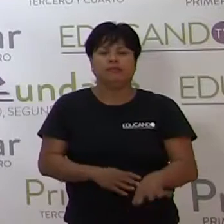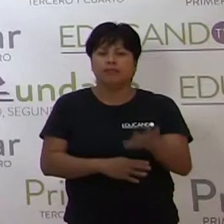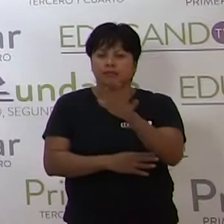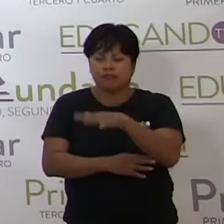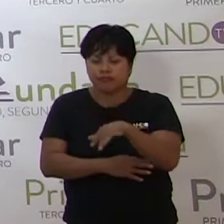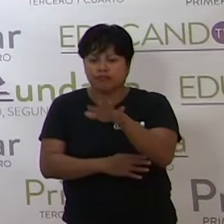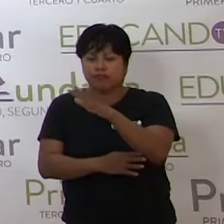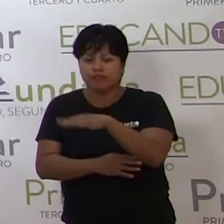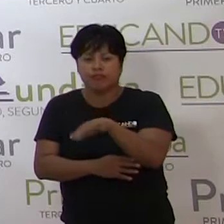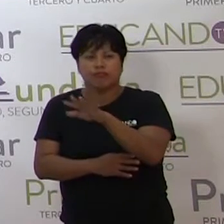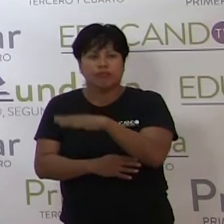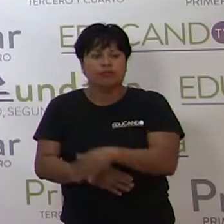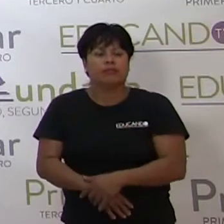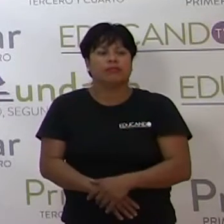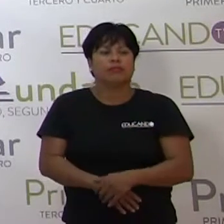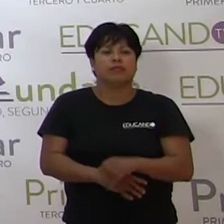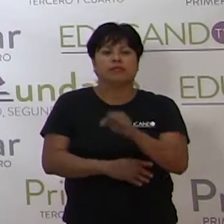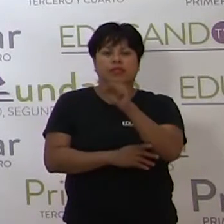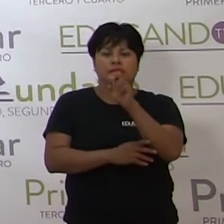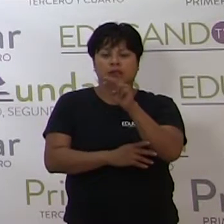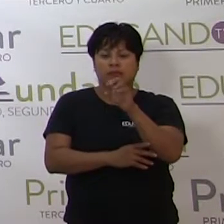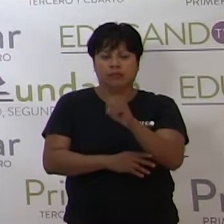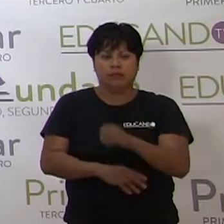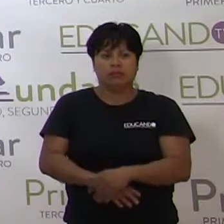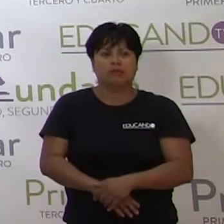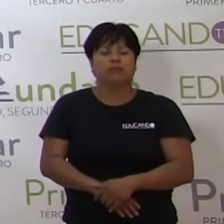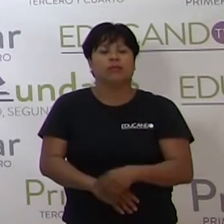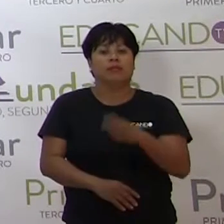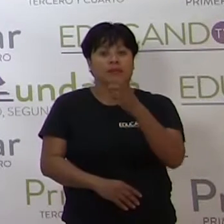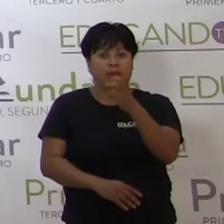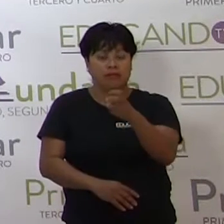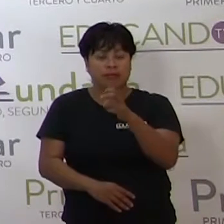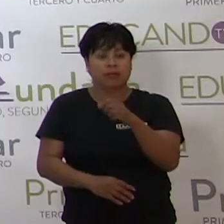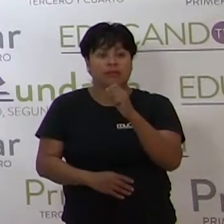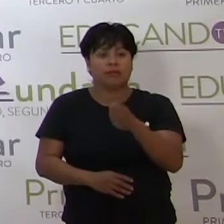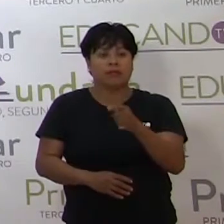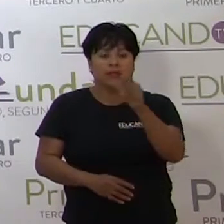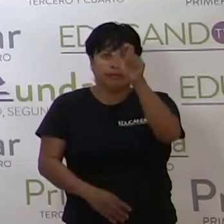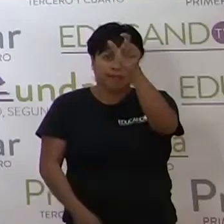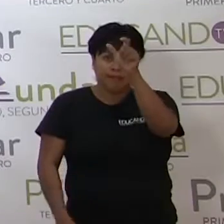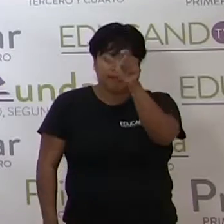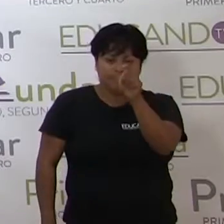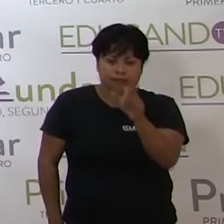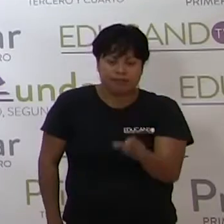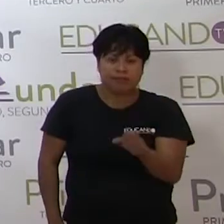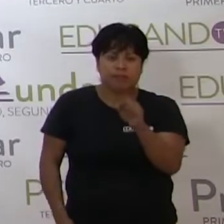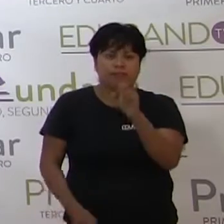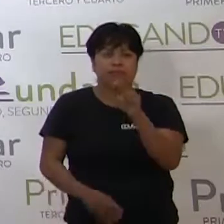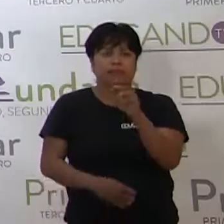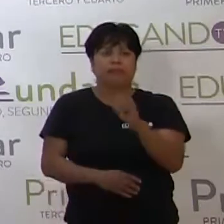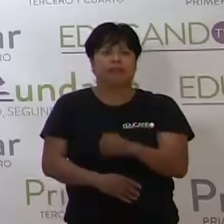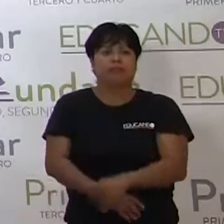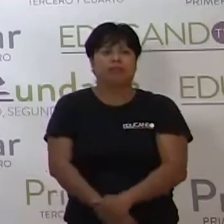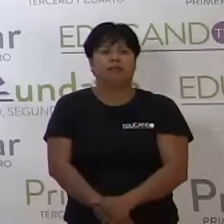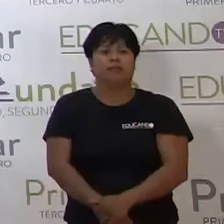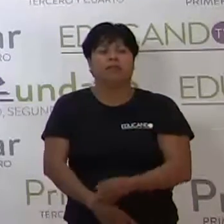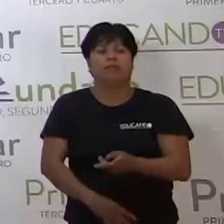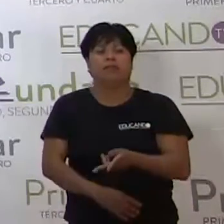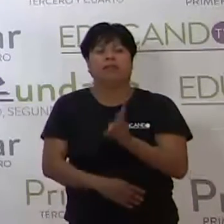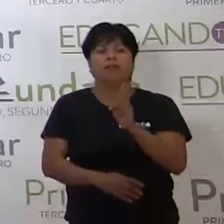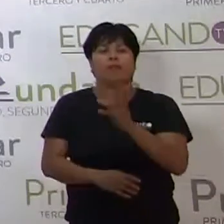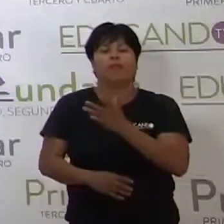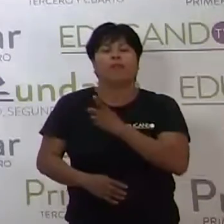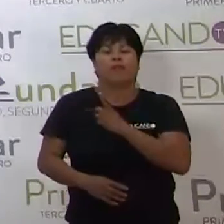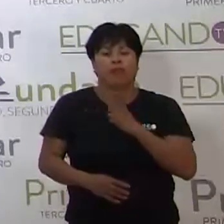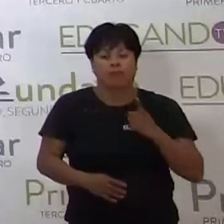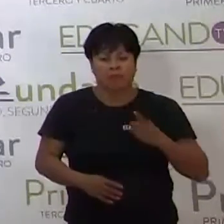busco seno. Esta es la columna de seno, pero tiene